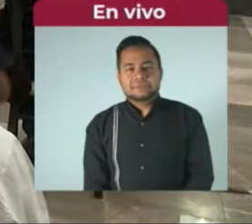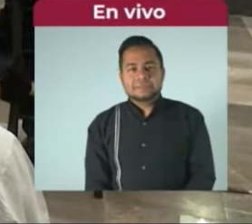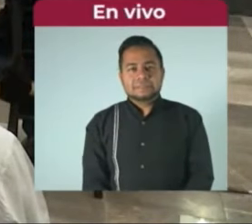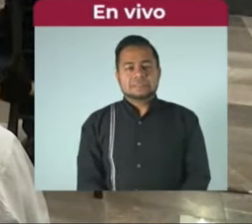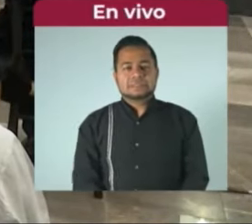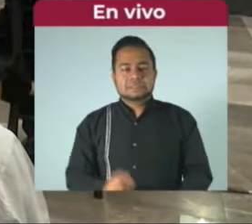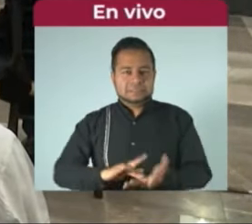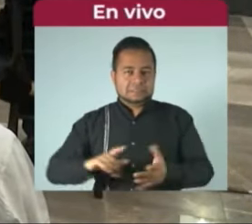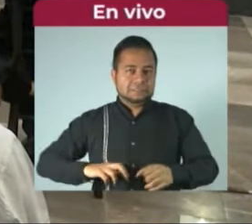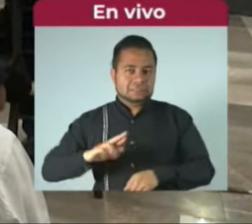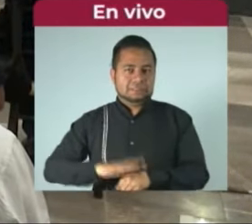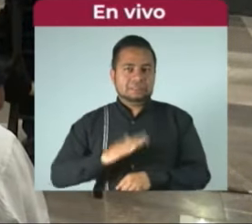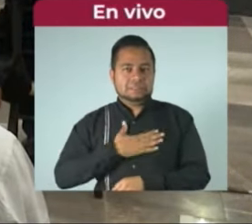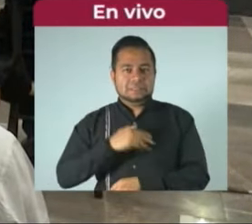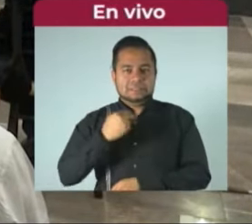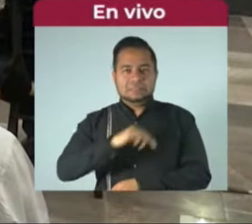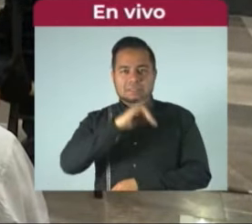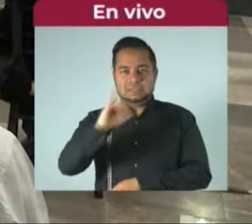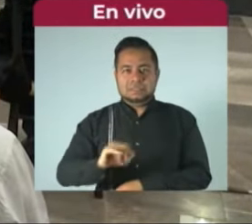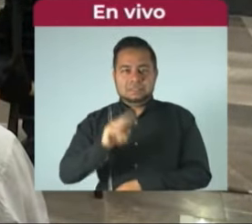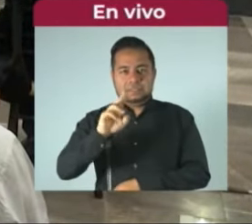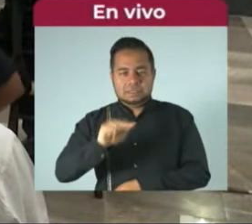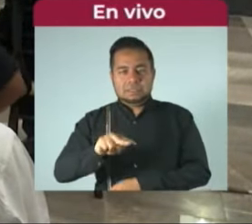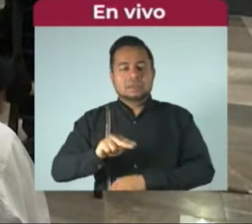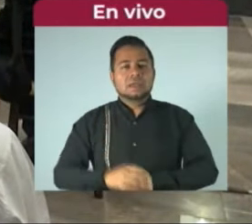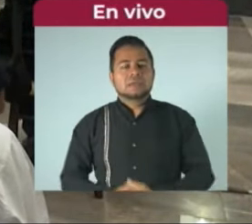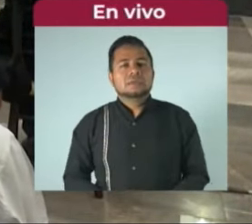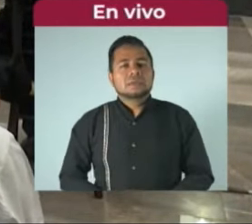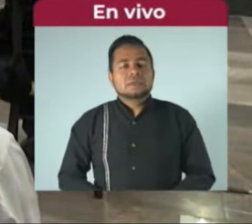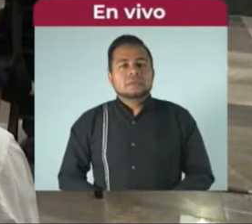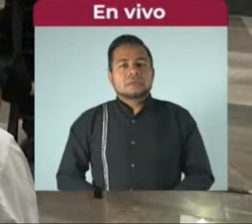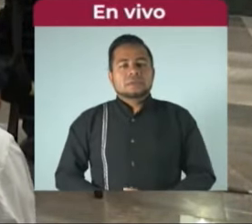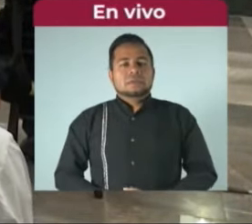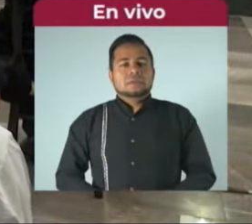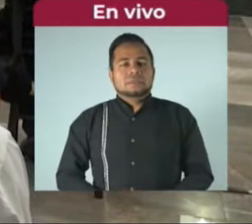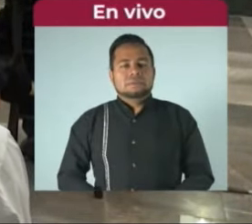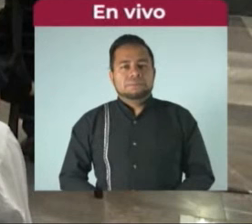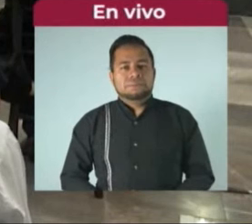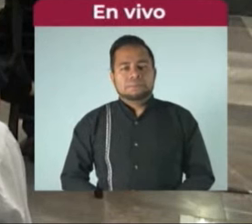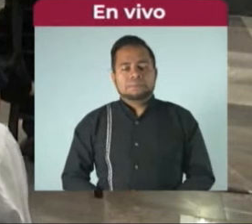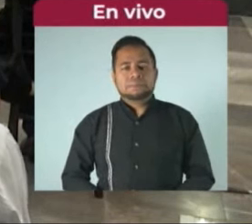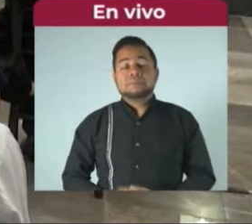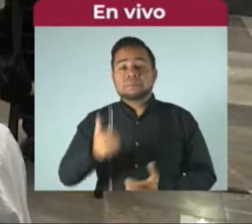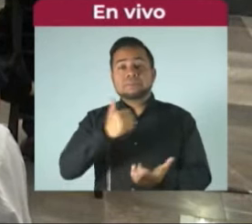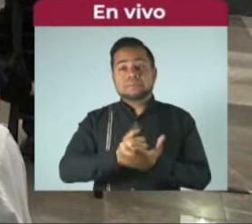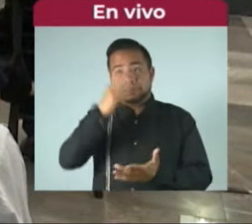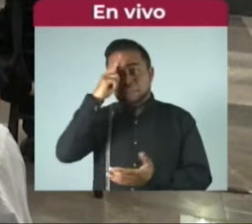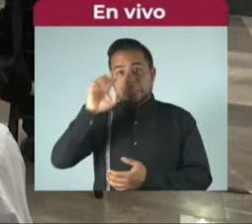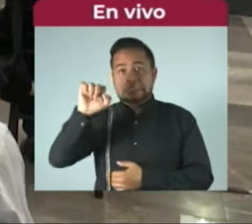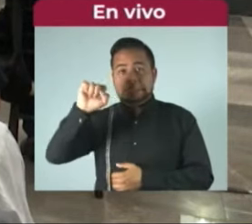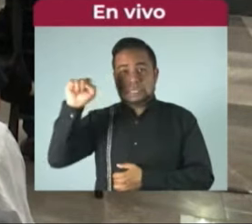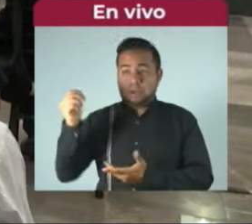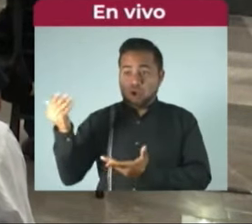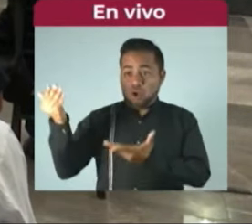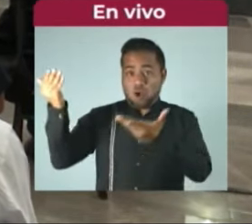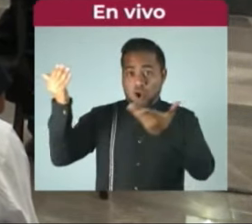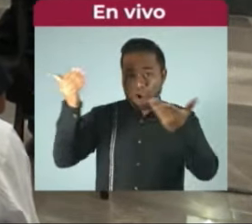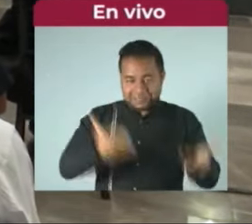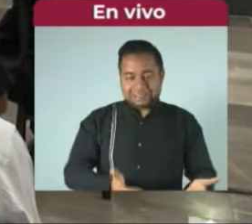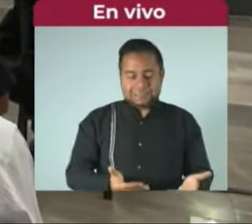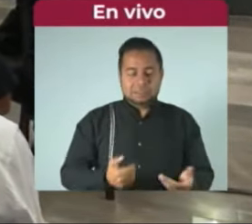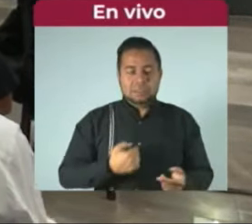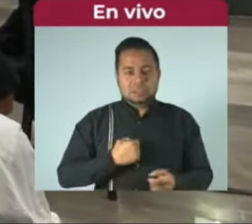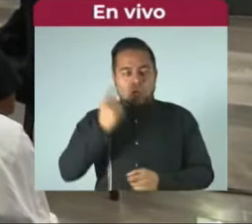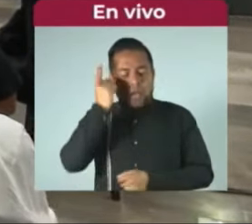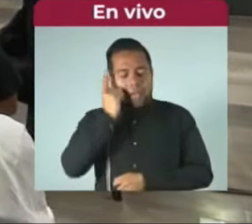Gracias gobernador Juan Carlos Flores Aquino de poder ciudadano TV llegamos el sábado de la Ciudad de México hemos dormido pocas horas y